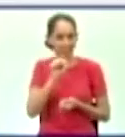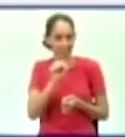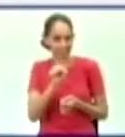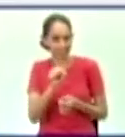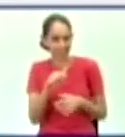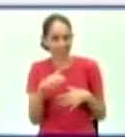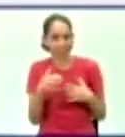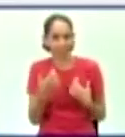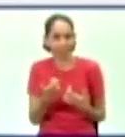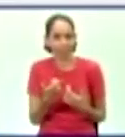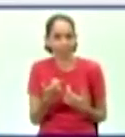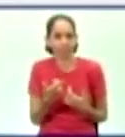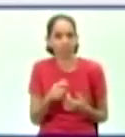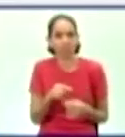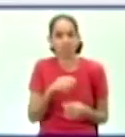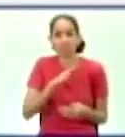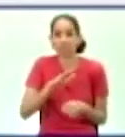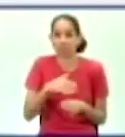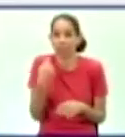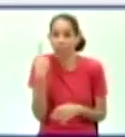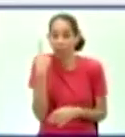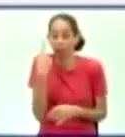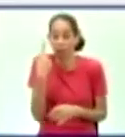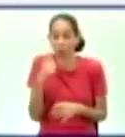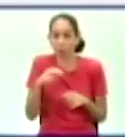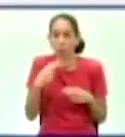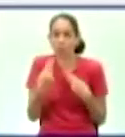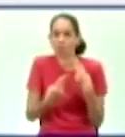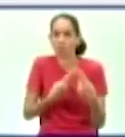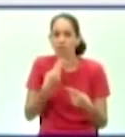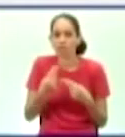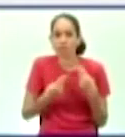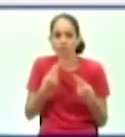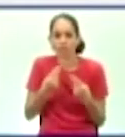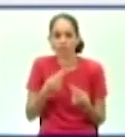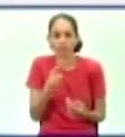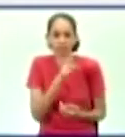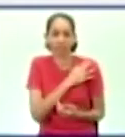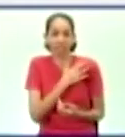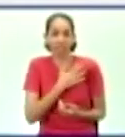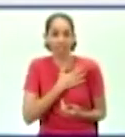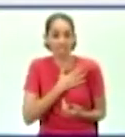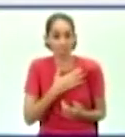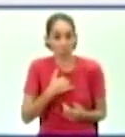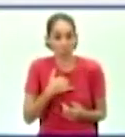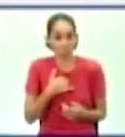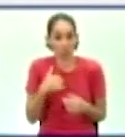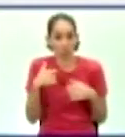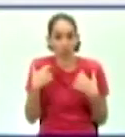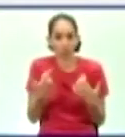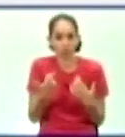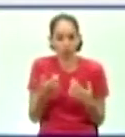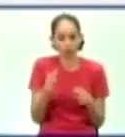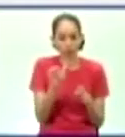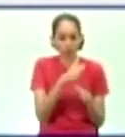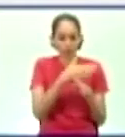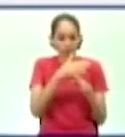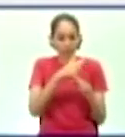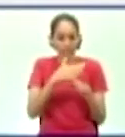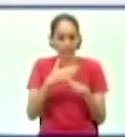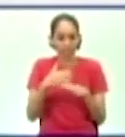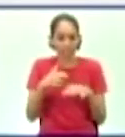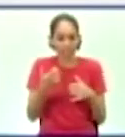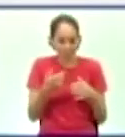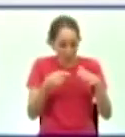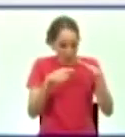una proporción, donde la primera razón es la razón que se establece entre el área de ese sector circular y el